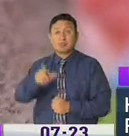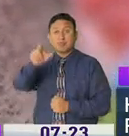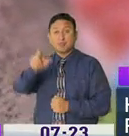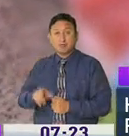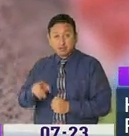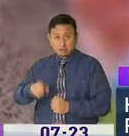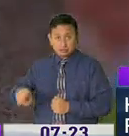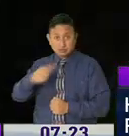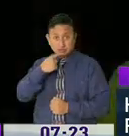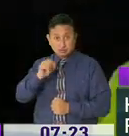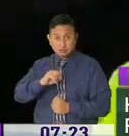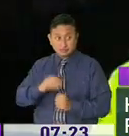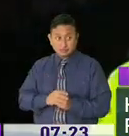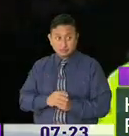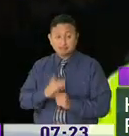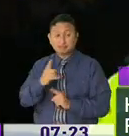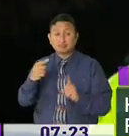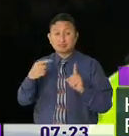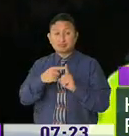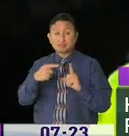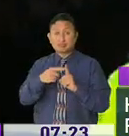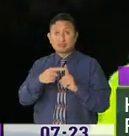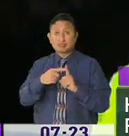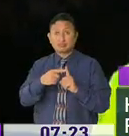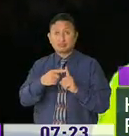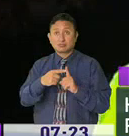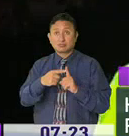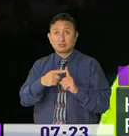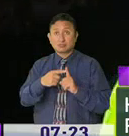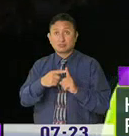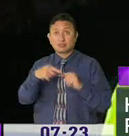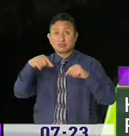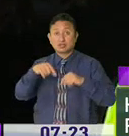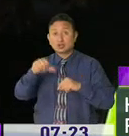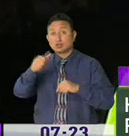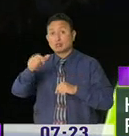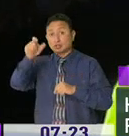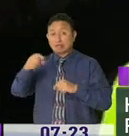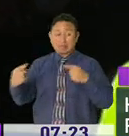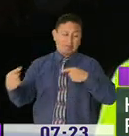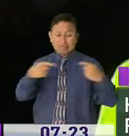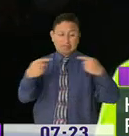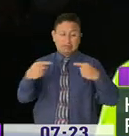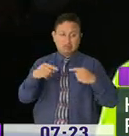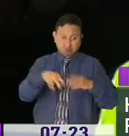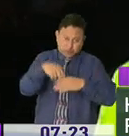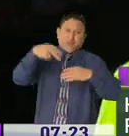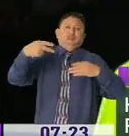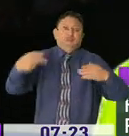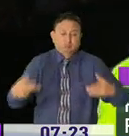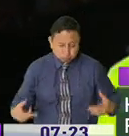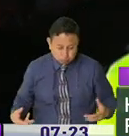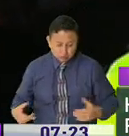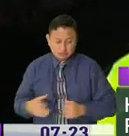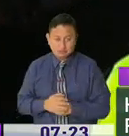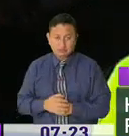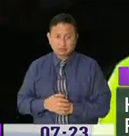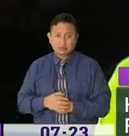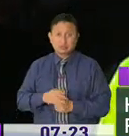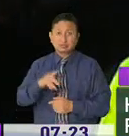estado aparentemente discutiendo con otras personas y se ha tropezado y ha caído en las llantas